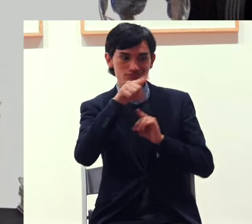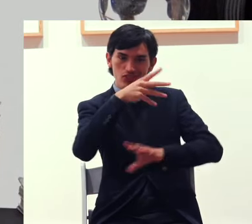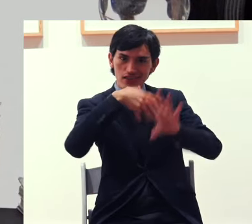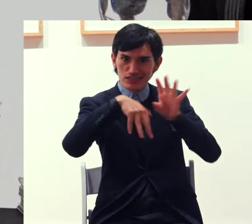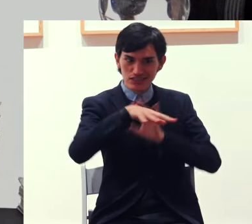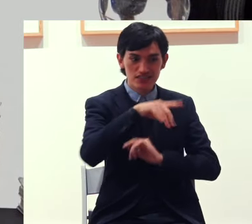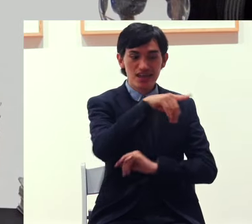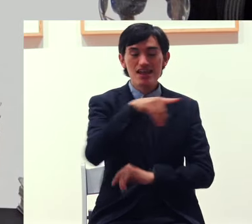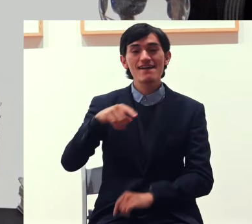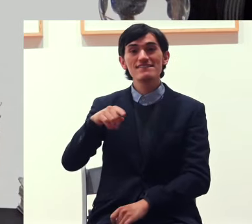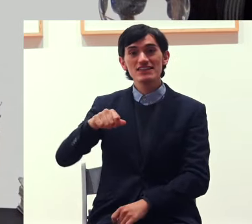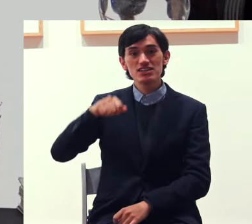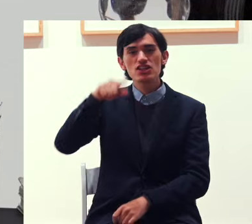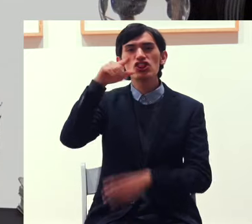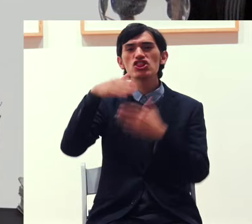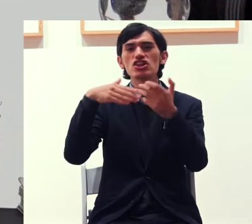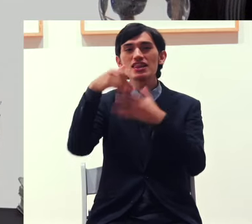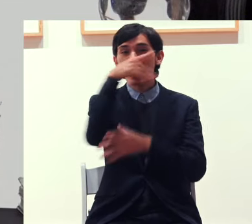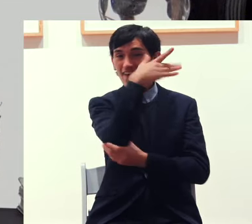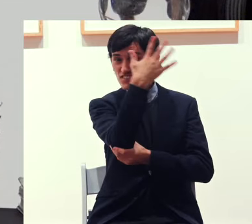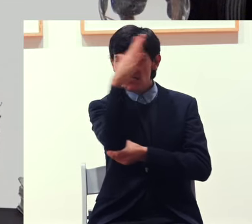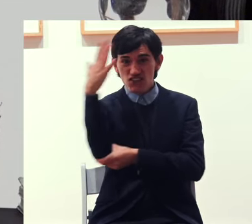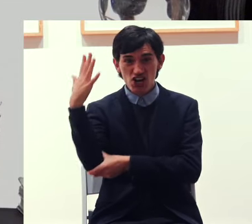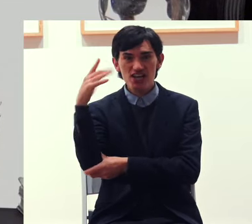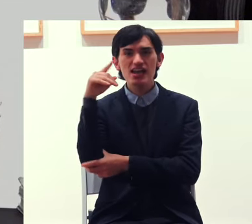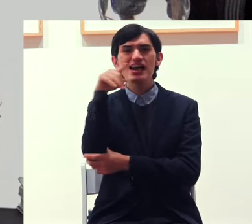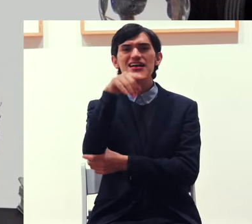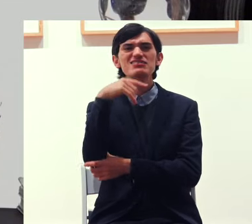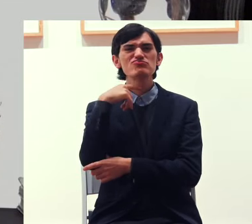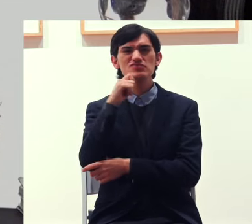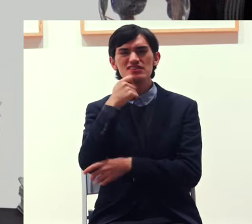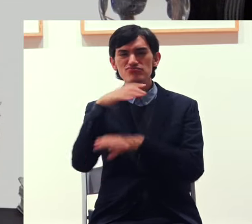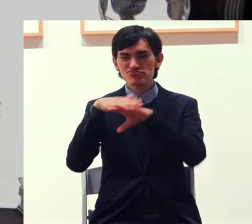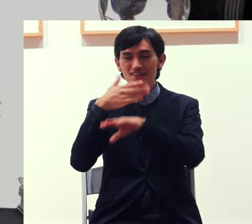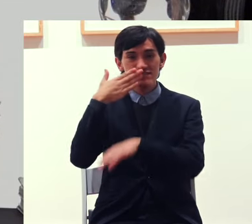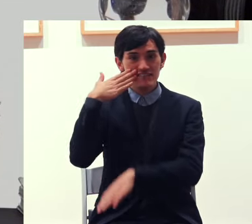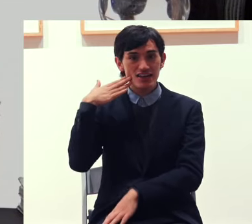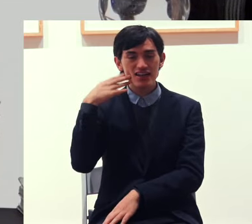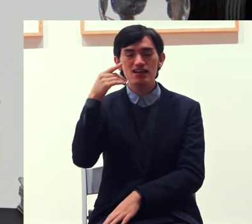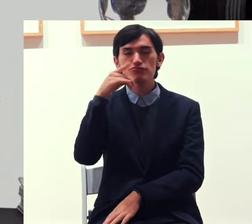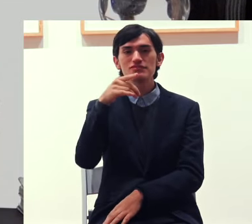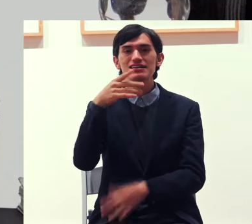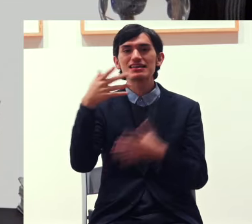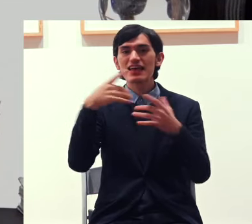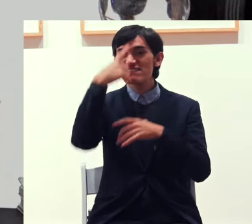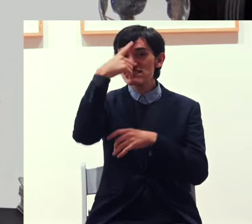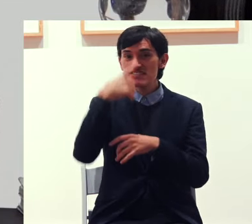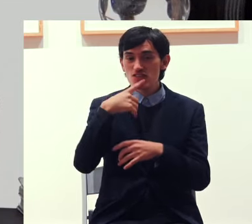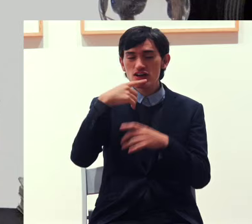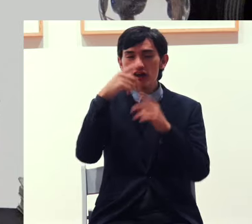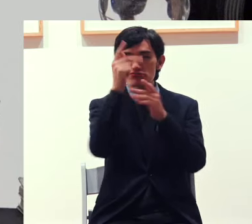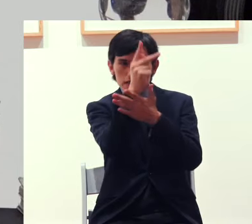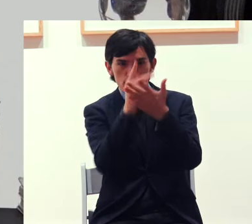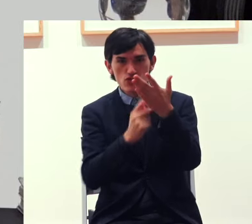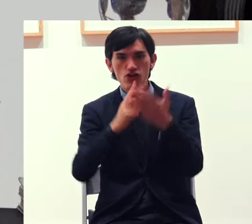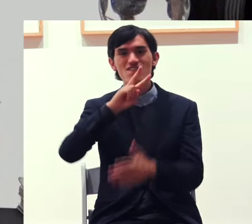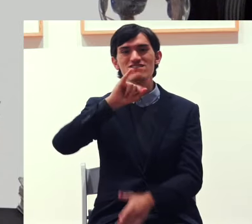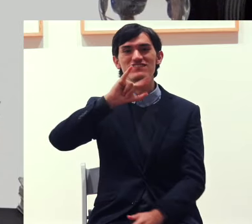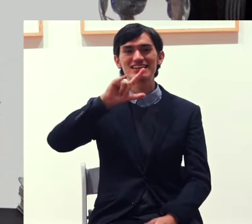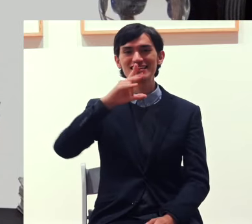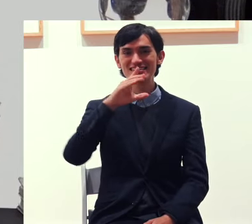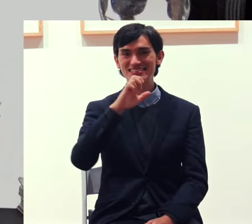la negación del orden. El bastón en el bosque es la tinta china o la témpera blanca que corrige las figuras de los